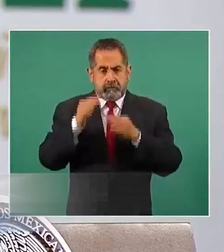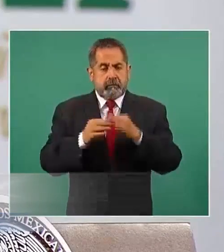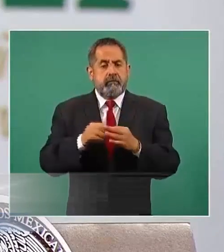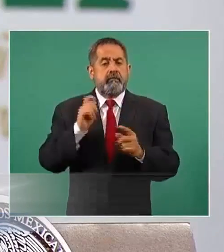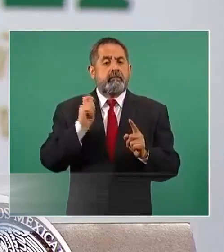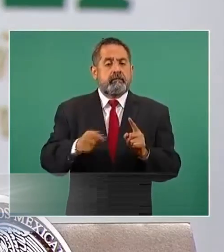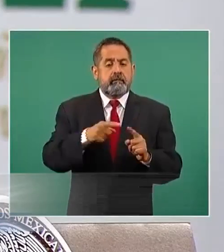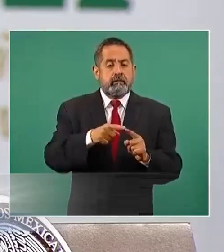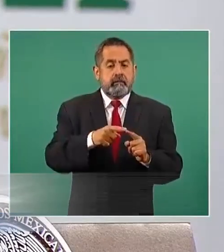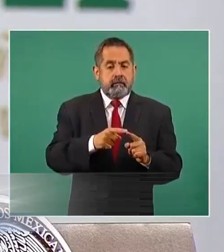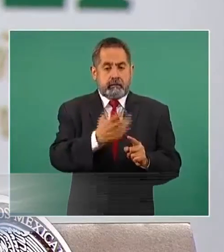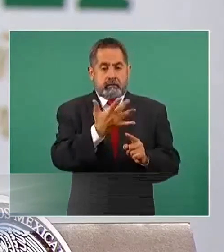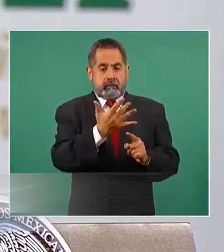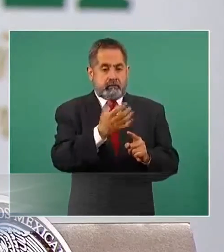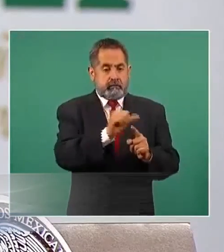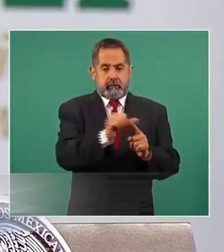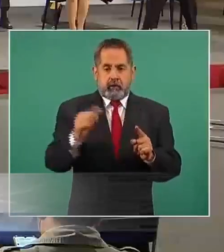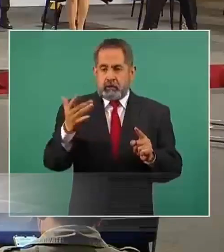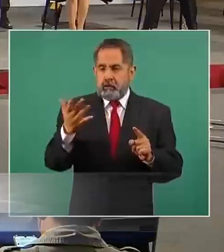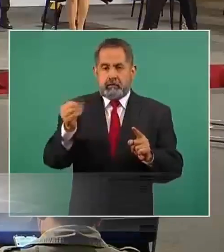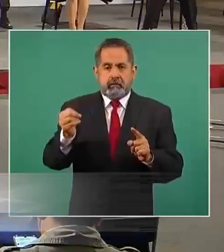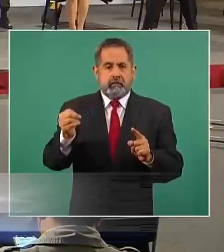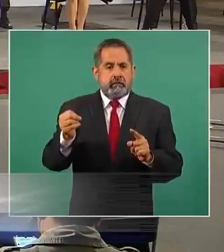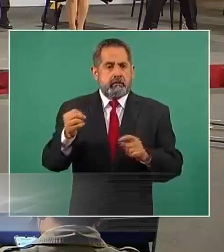década de 50 a 59 años.